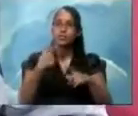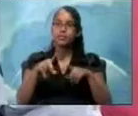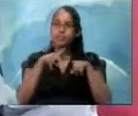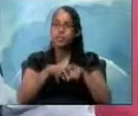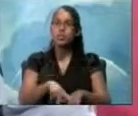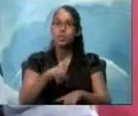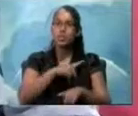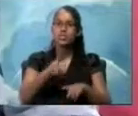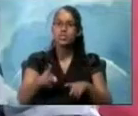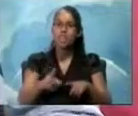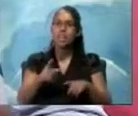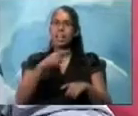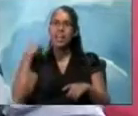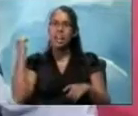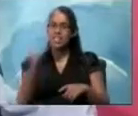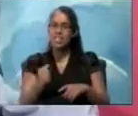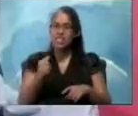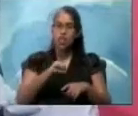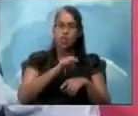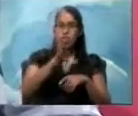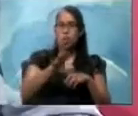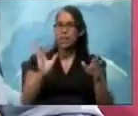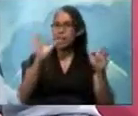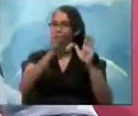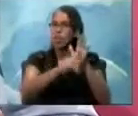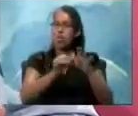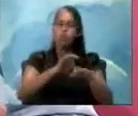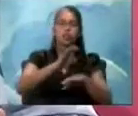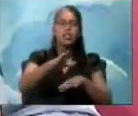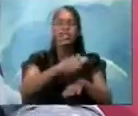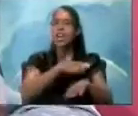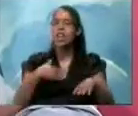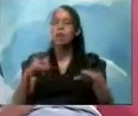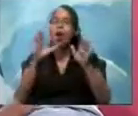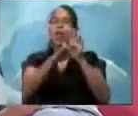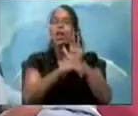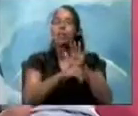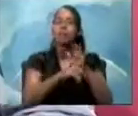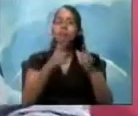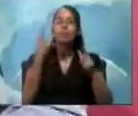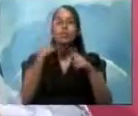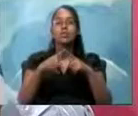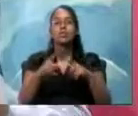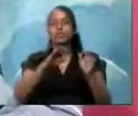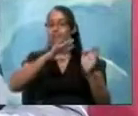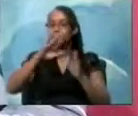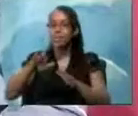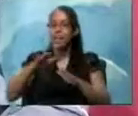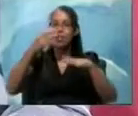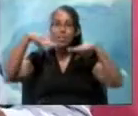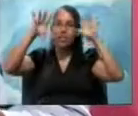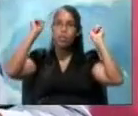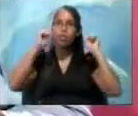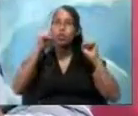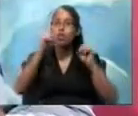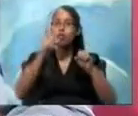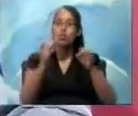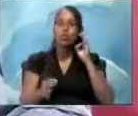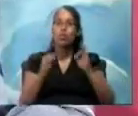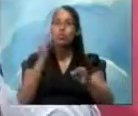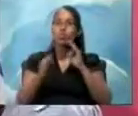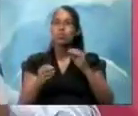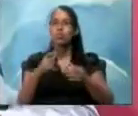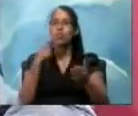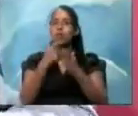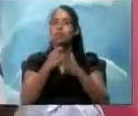de barrio, aquel homicida, suéltanos a Barrabás, queremos a Barrabás. Por eso entendemos que un justo fue a pagar, mi